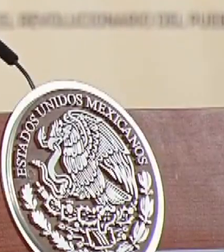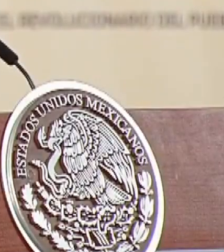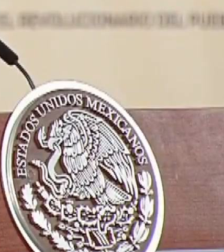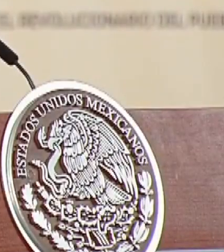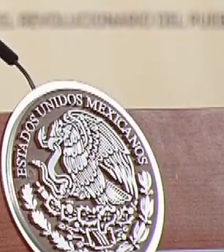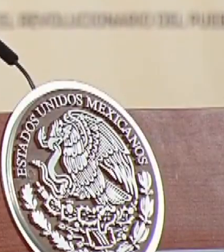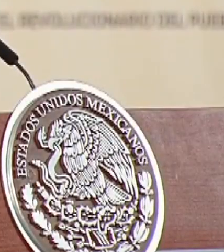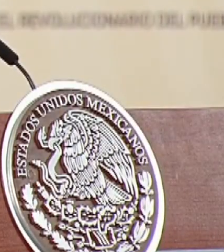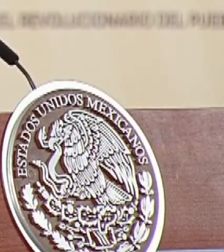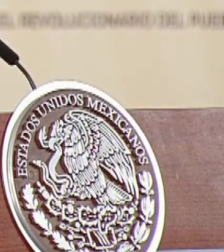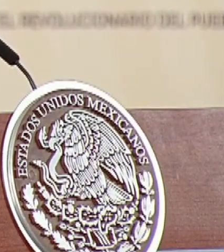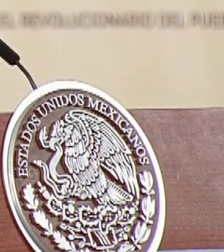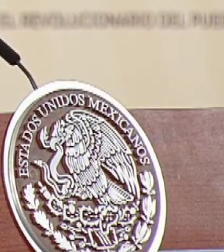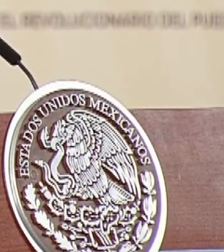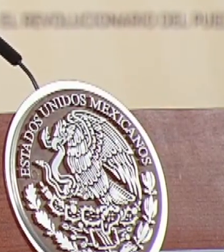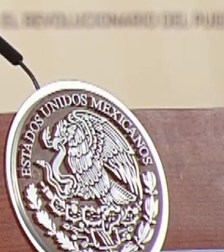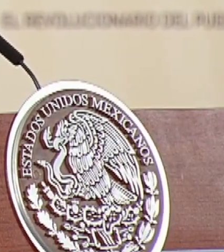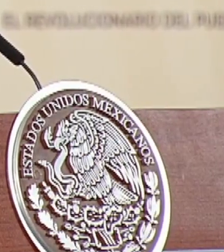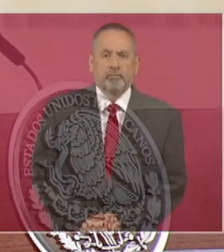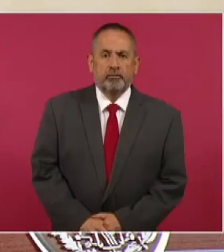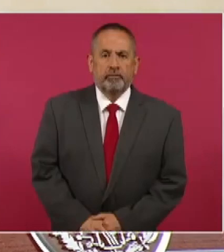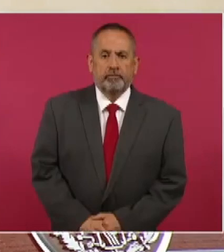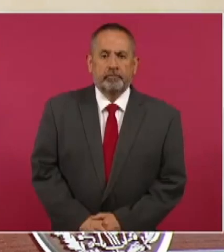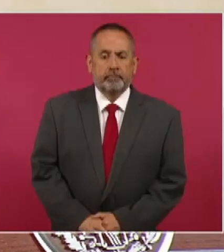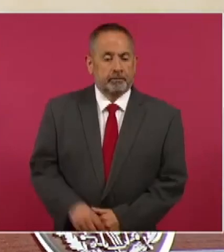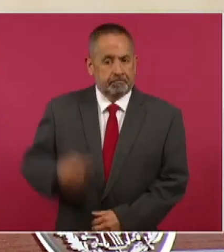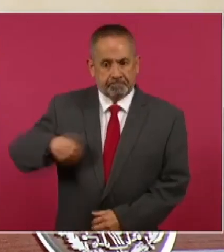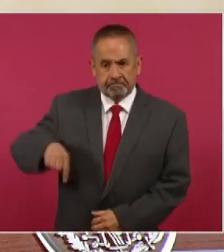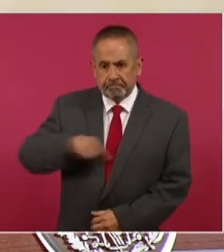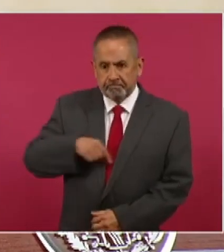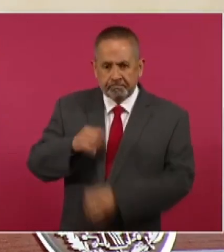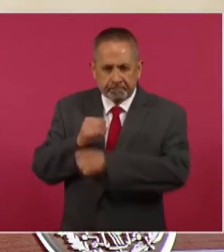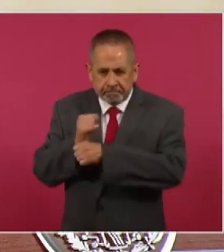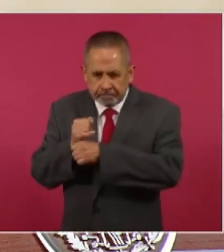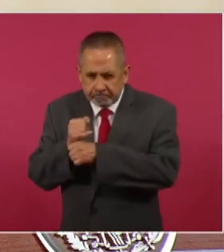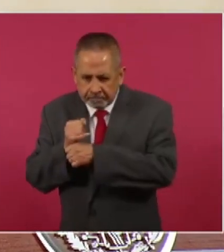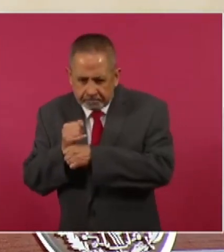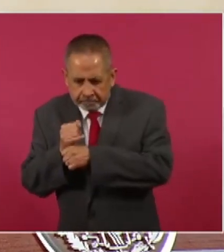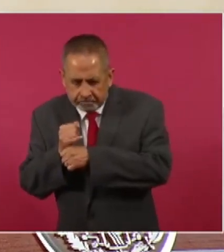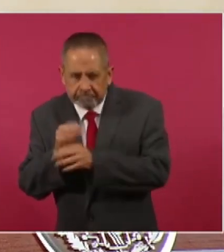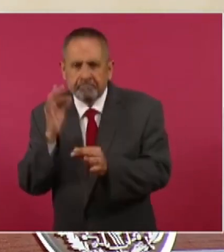con precisión qué sucedió, informar aquí